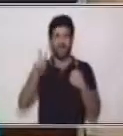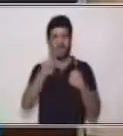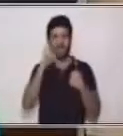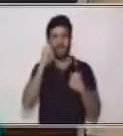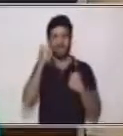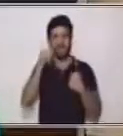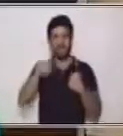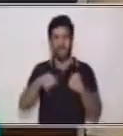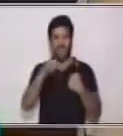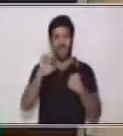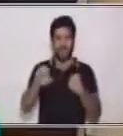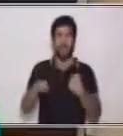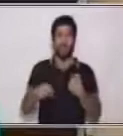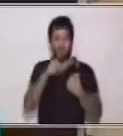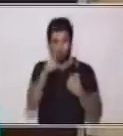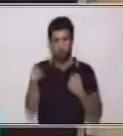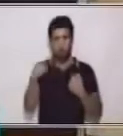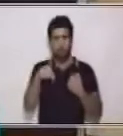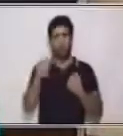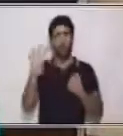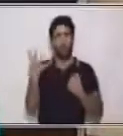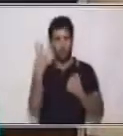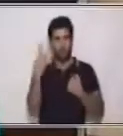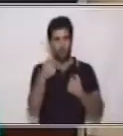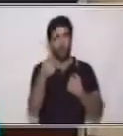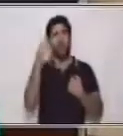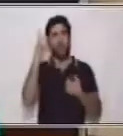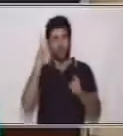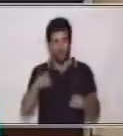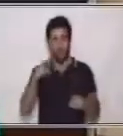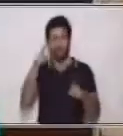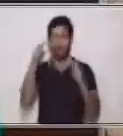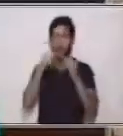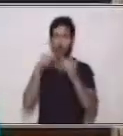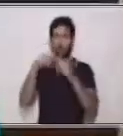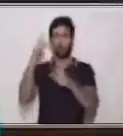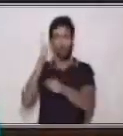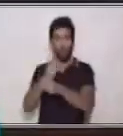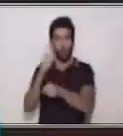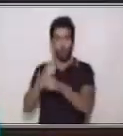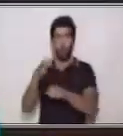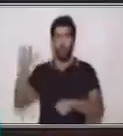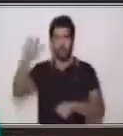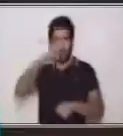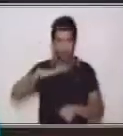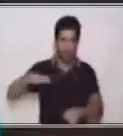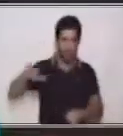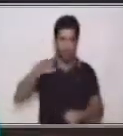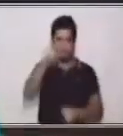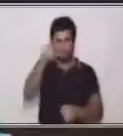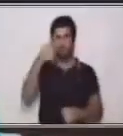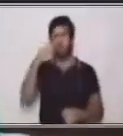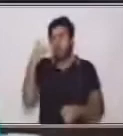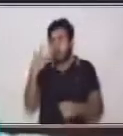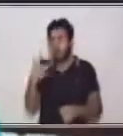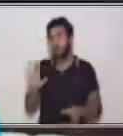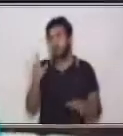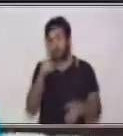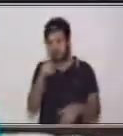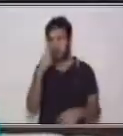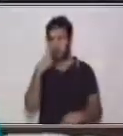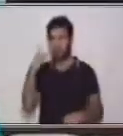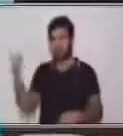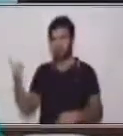que saber de Guatemala. Te voy a poner a prueba. A ver, toma tu